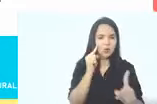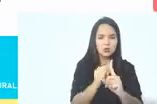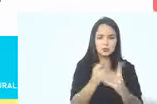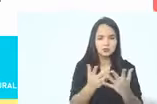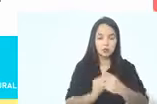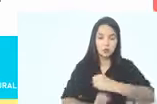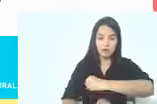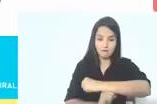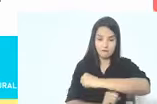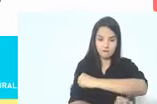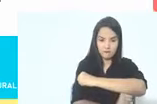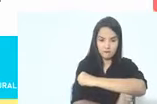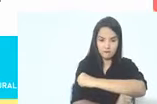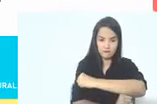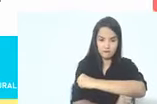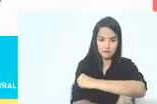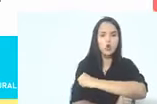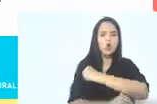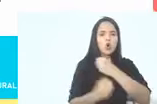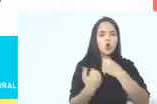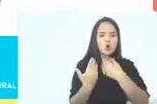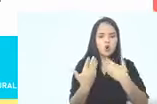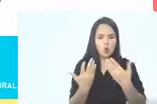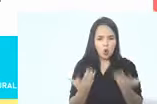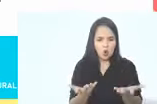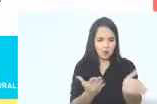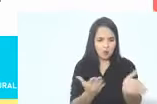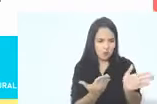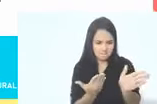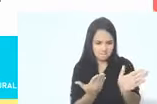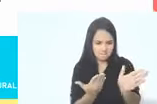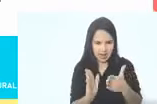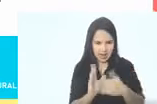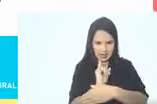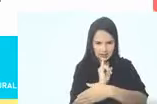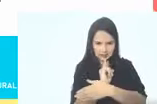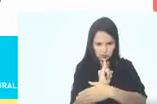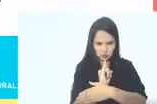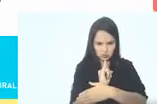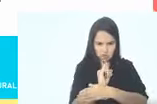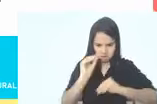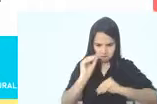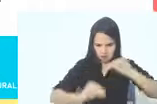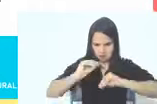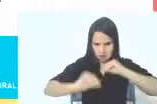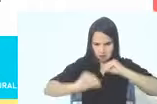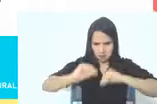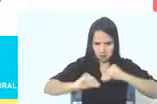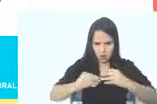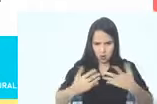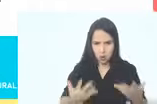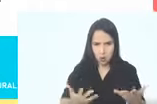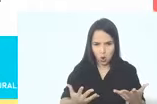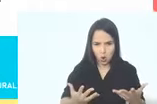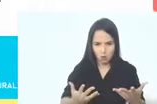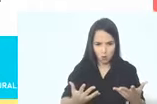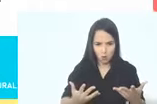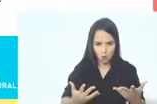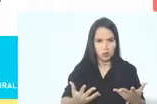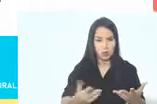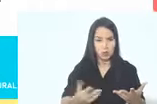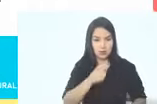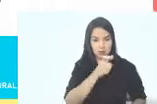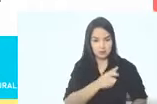Porque municipios como los Córdoba necesitan fortalecer su participación en las convocatorias. Porque no solo está la bolsa de recursos